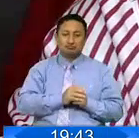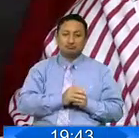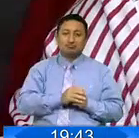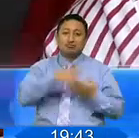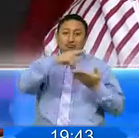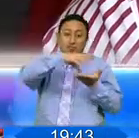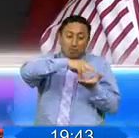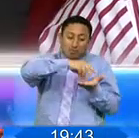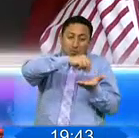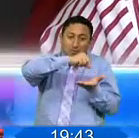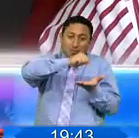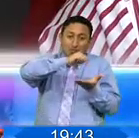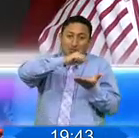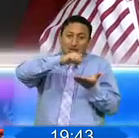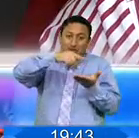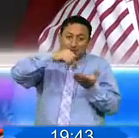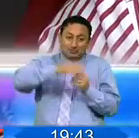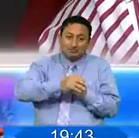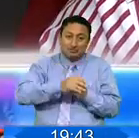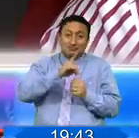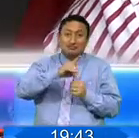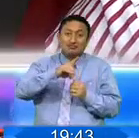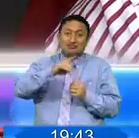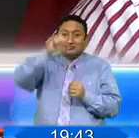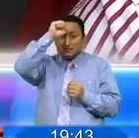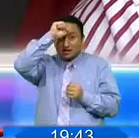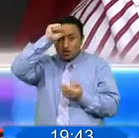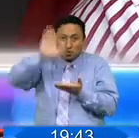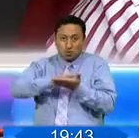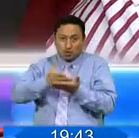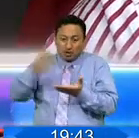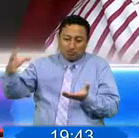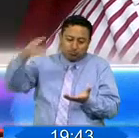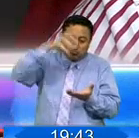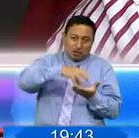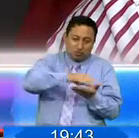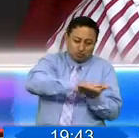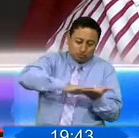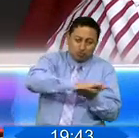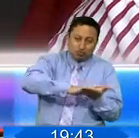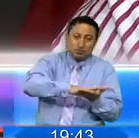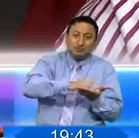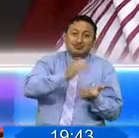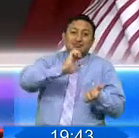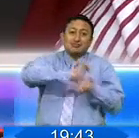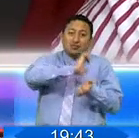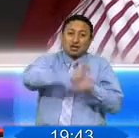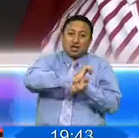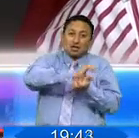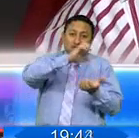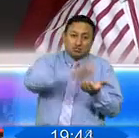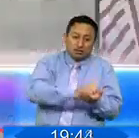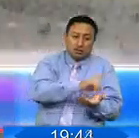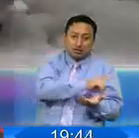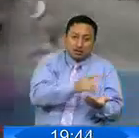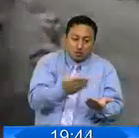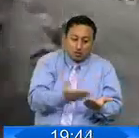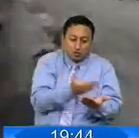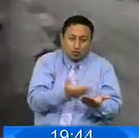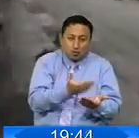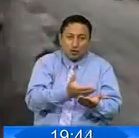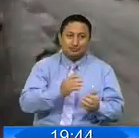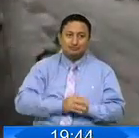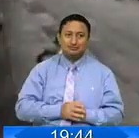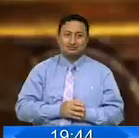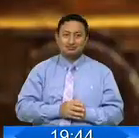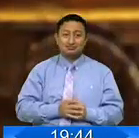tostado y luego se pone manteca de chancho o médula de res. Se rellena de queso y se hacen en un tiesto sin grasa. Solo nos queda